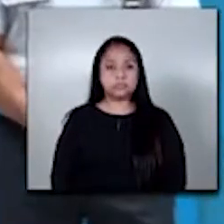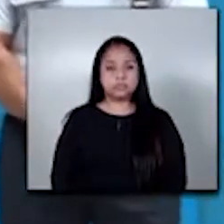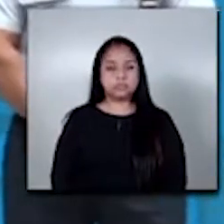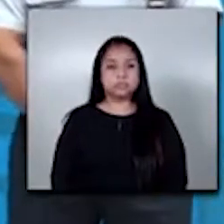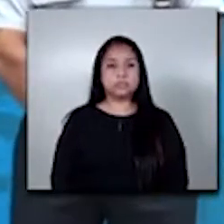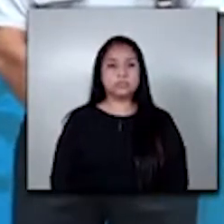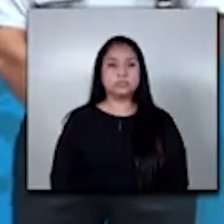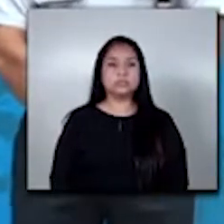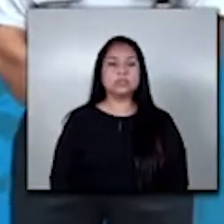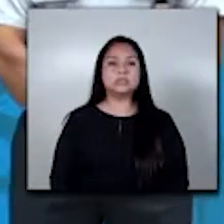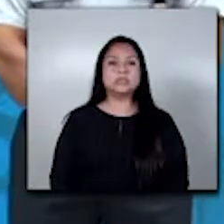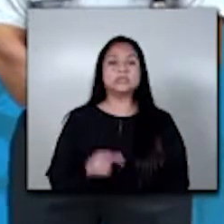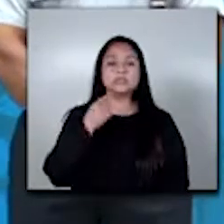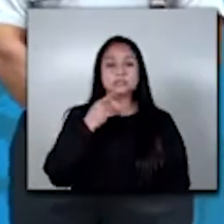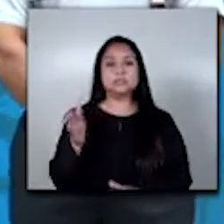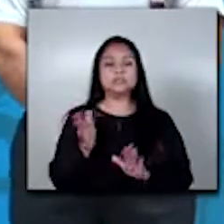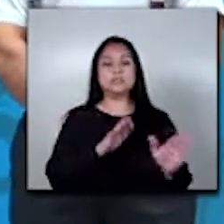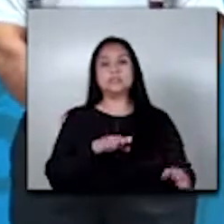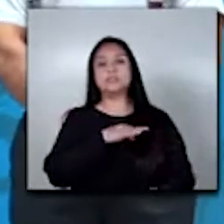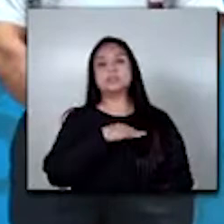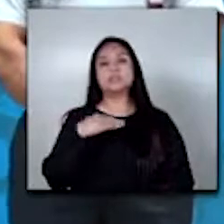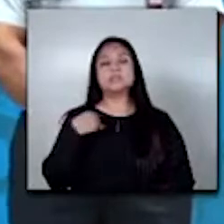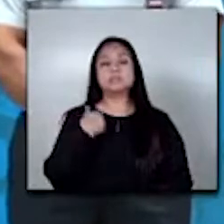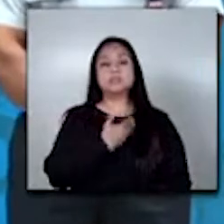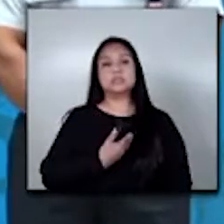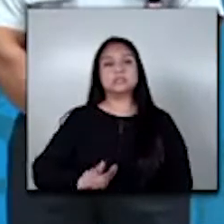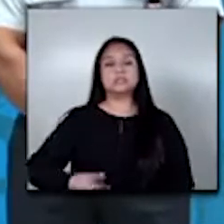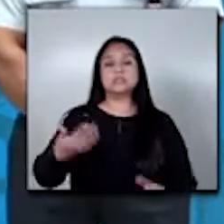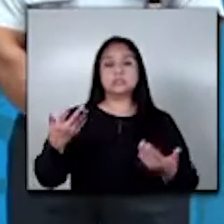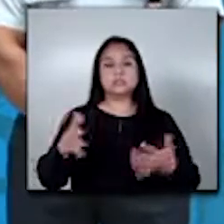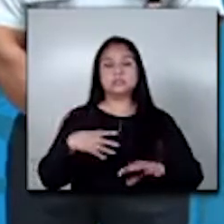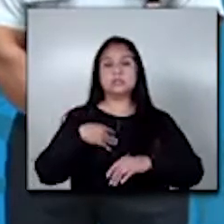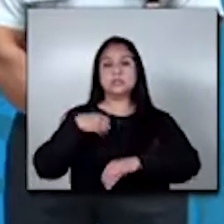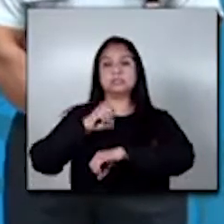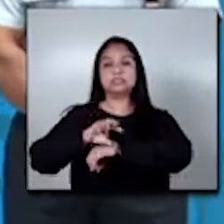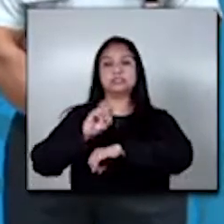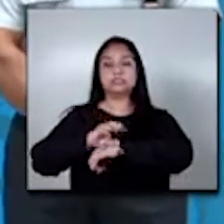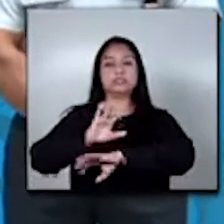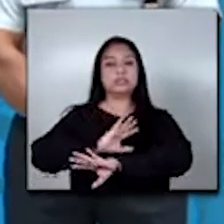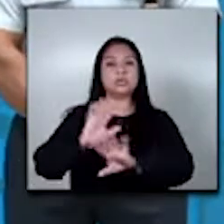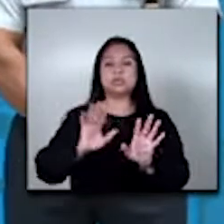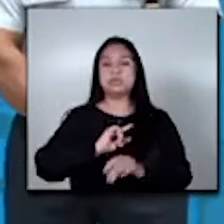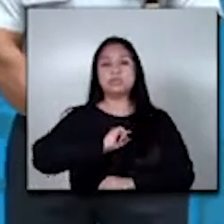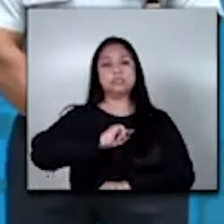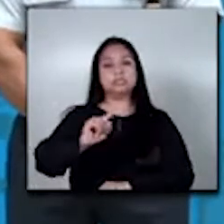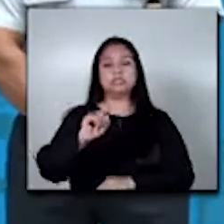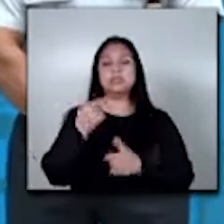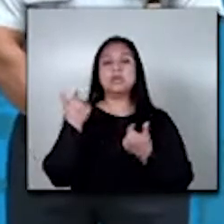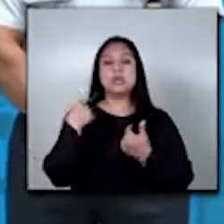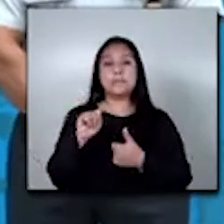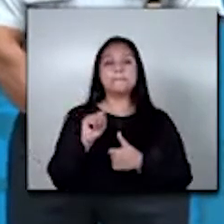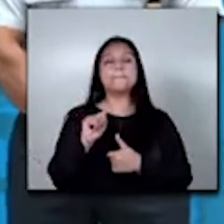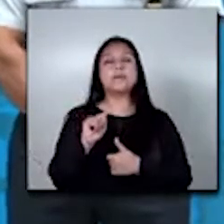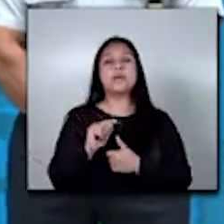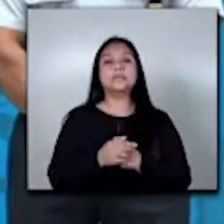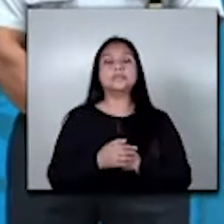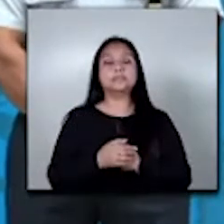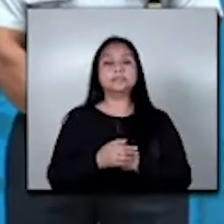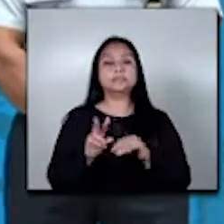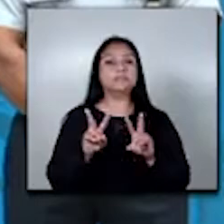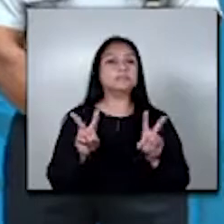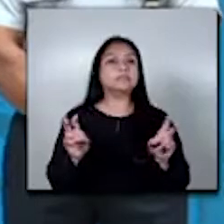Luego de asumir la cartera de gobernación, se giraron las instrucciones correspondientes para el